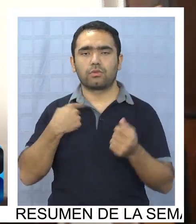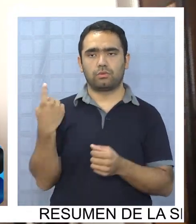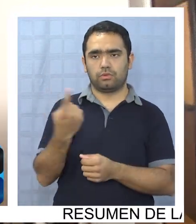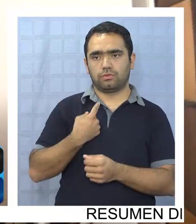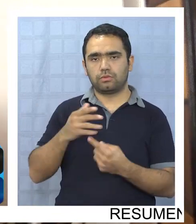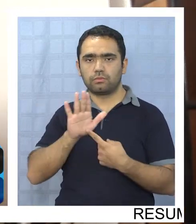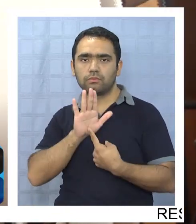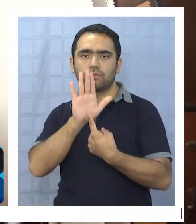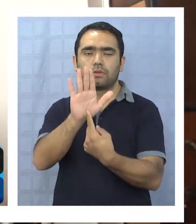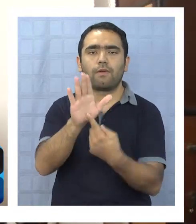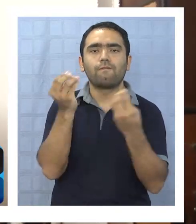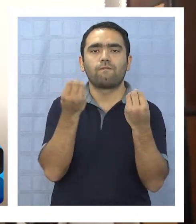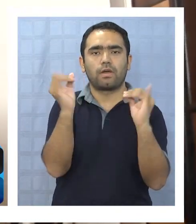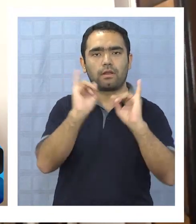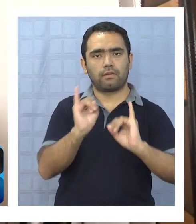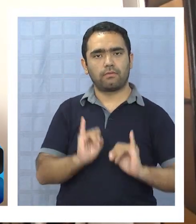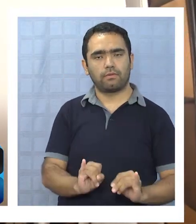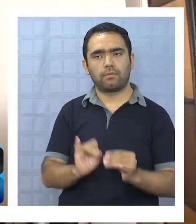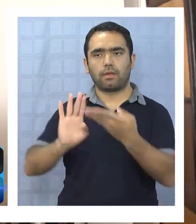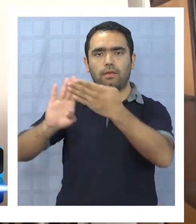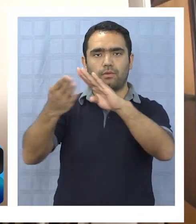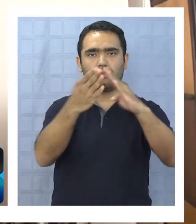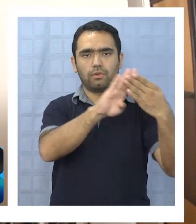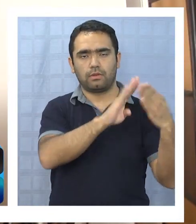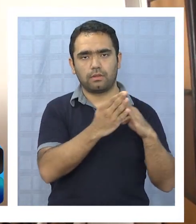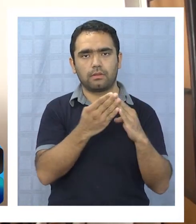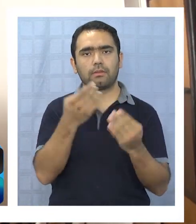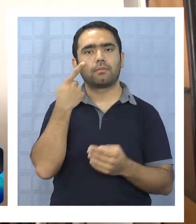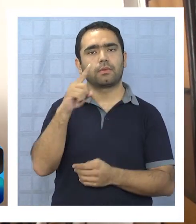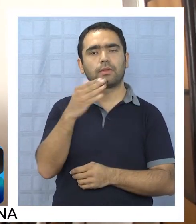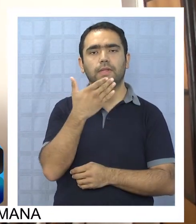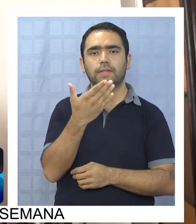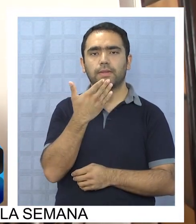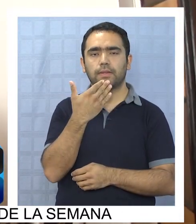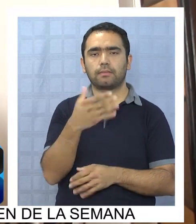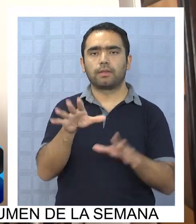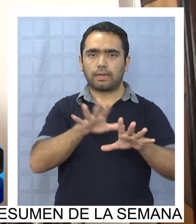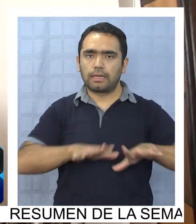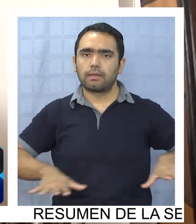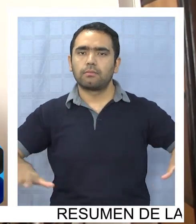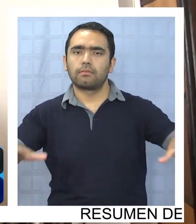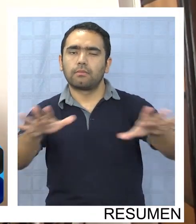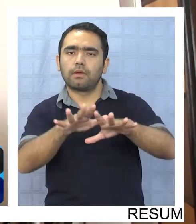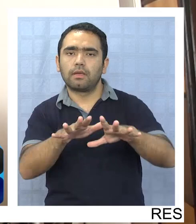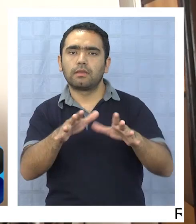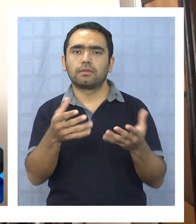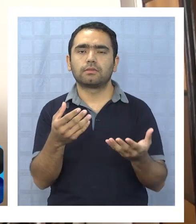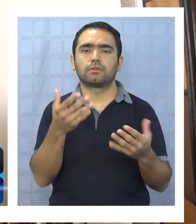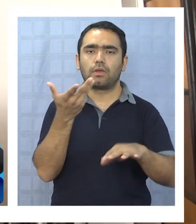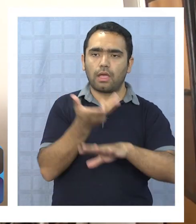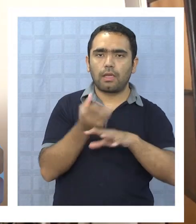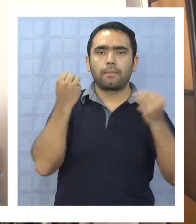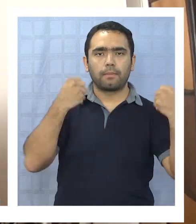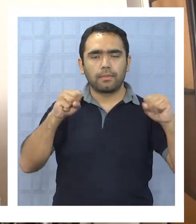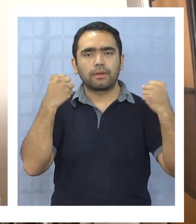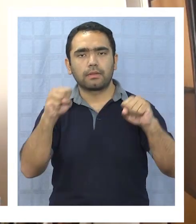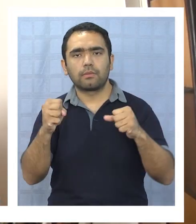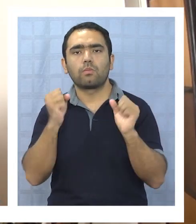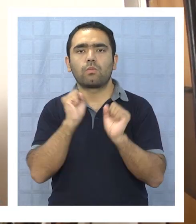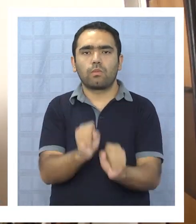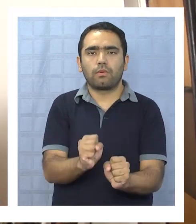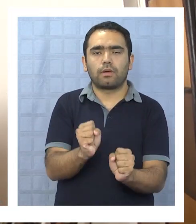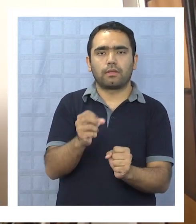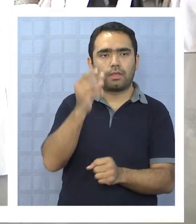espectáculo en buena forma hacia la comunidad, pero también son los espacios que necesitamos para ensayo, para poder